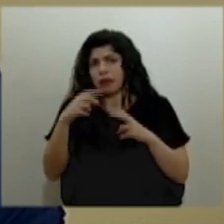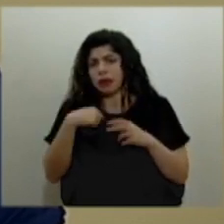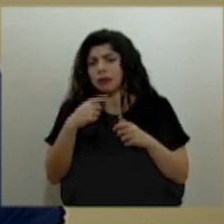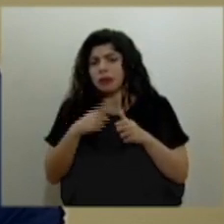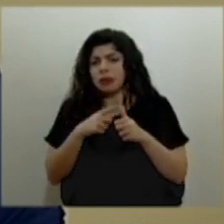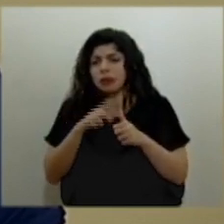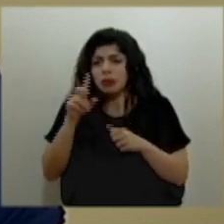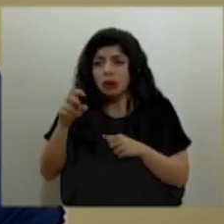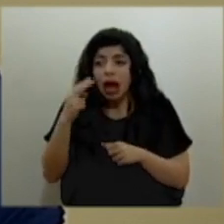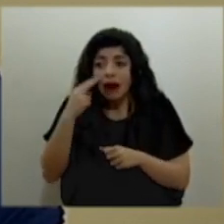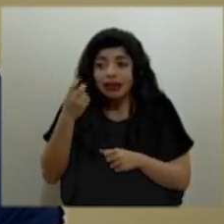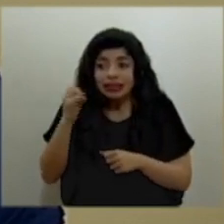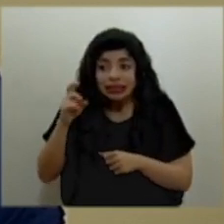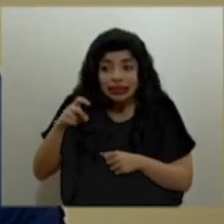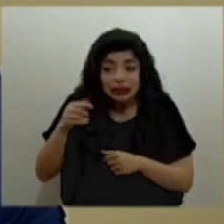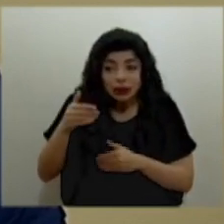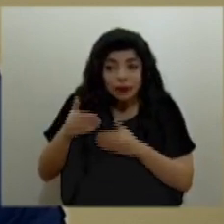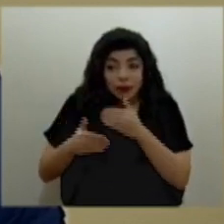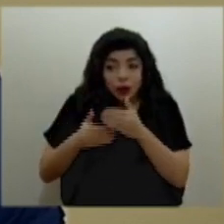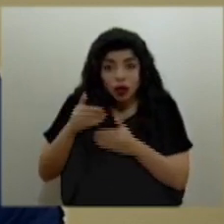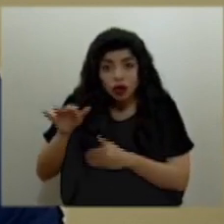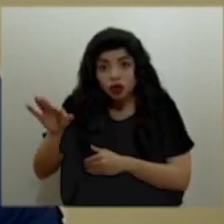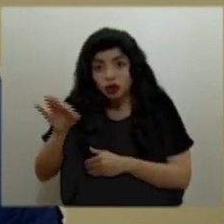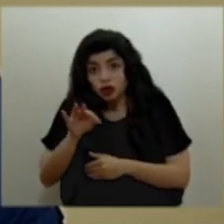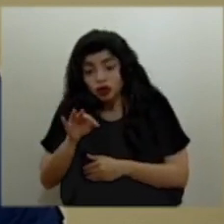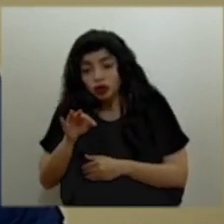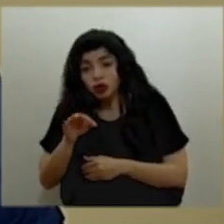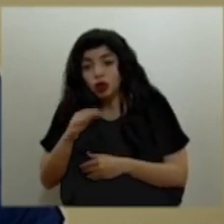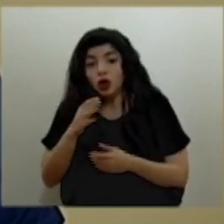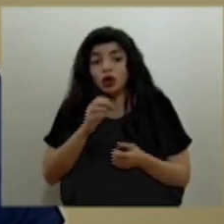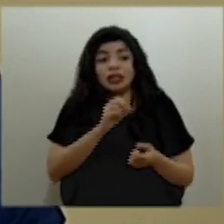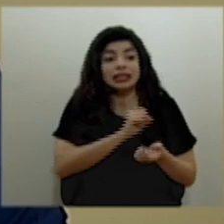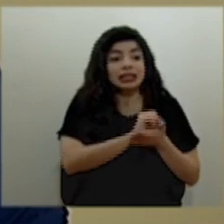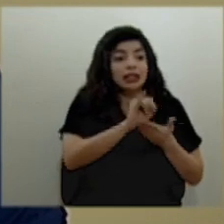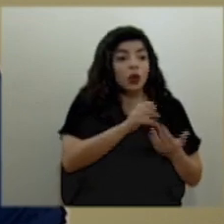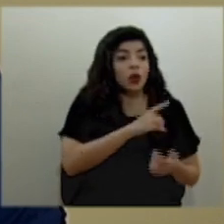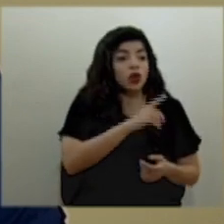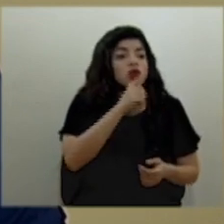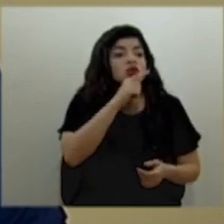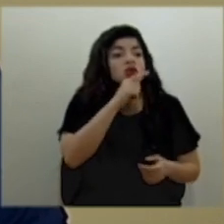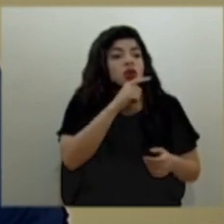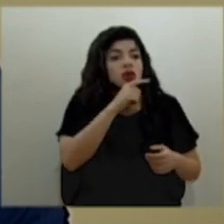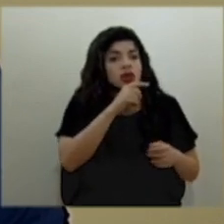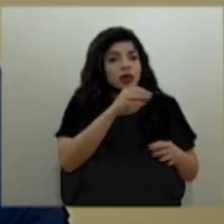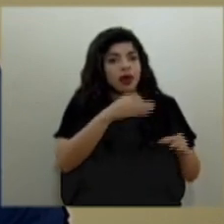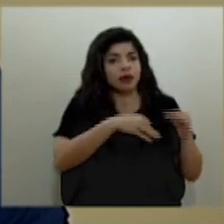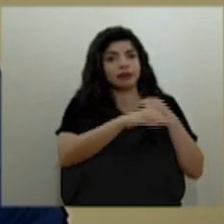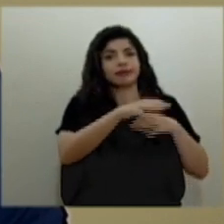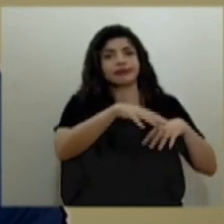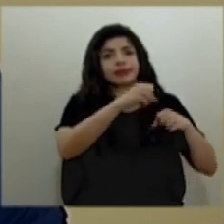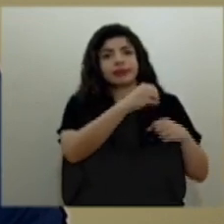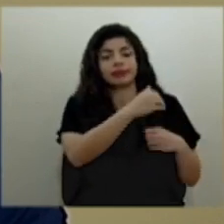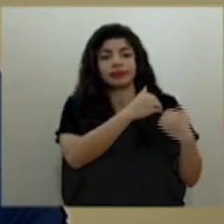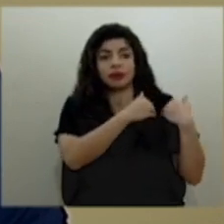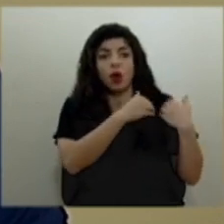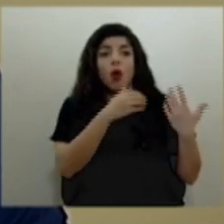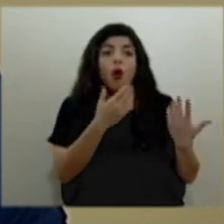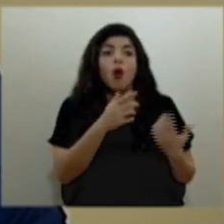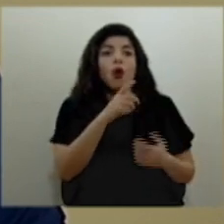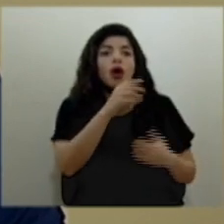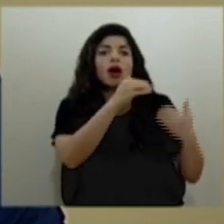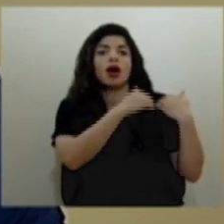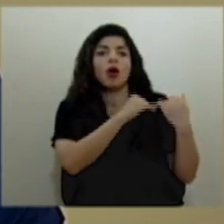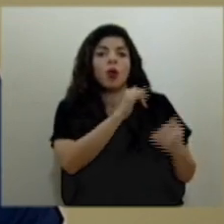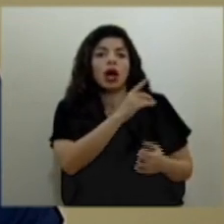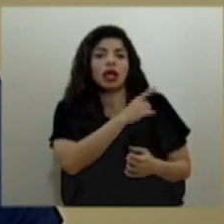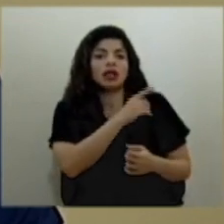ver si hay que hacer un proceso de selección para definir la dirección del Hospital San Juan de Dios o si hay que llevarlo a la Junta Directiva para definir quién